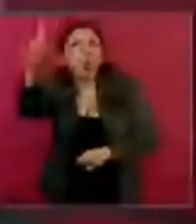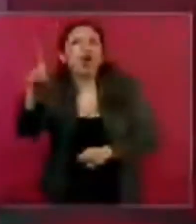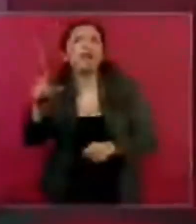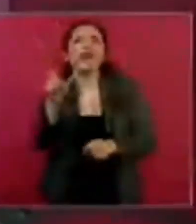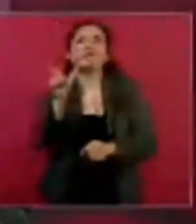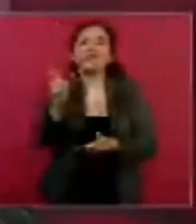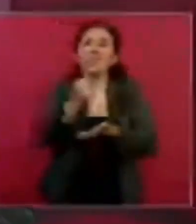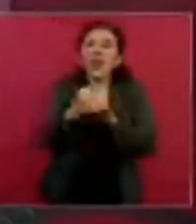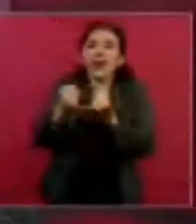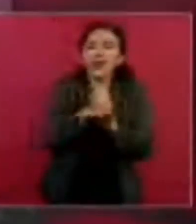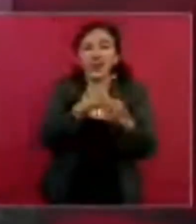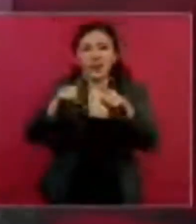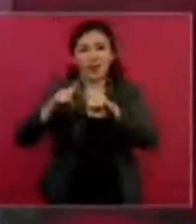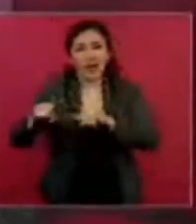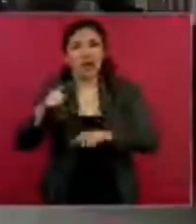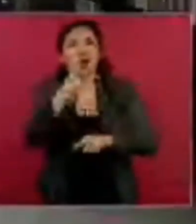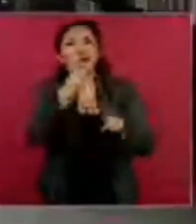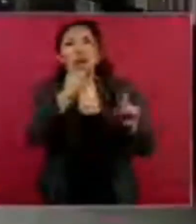García Luna.